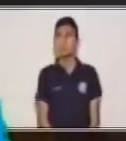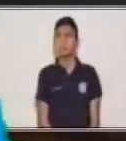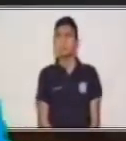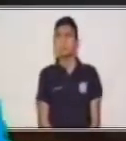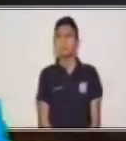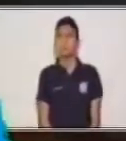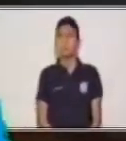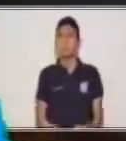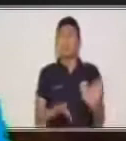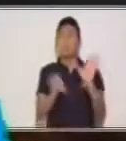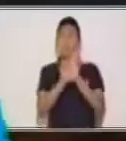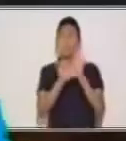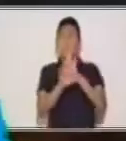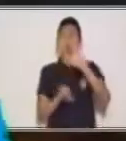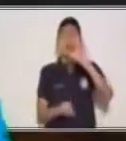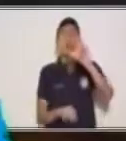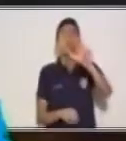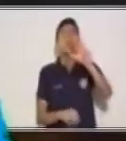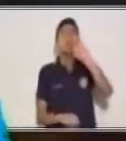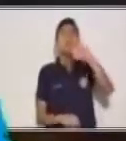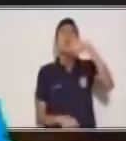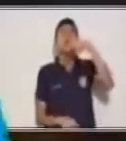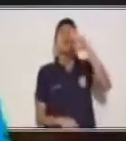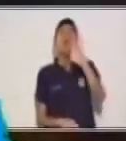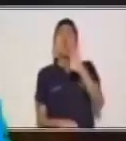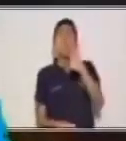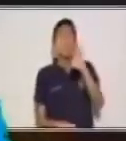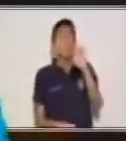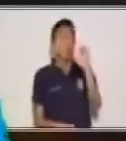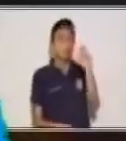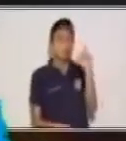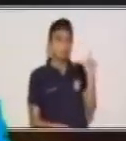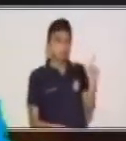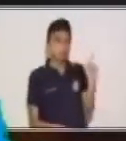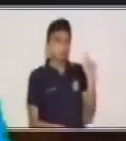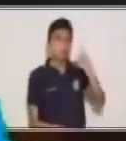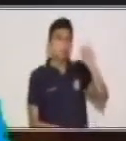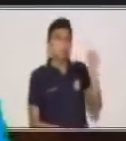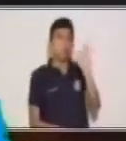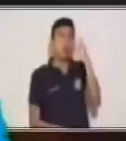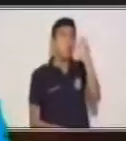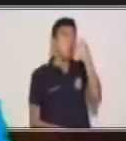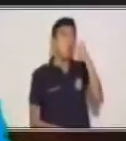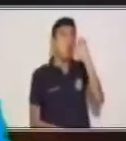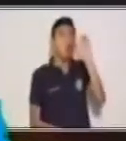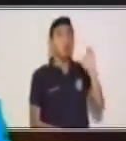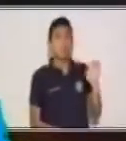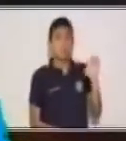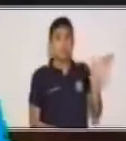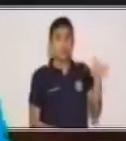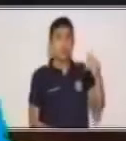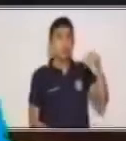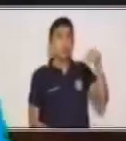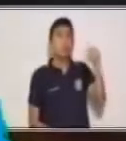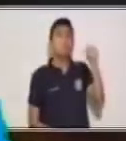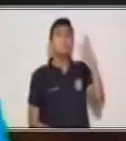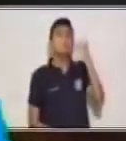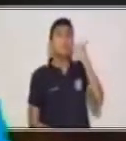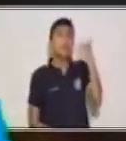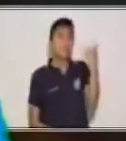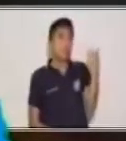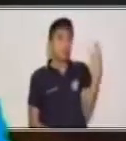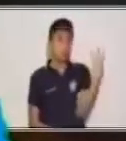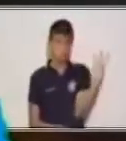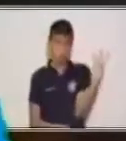Lupe, José y María están estudiando. Estudiando ya es un gerundio, entonces es verboidal. Y así